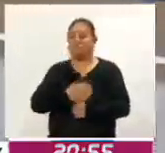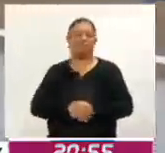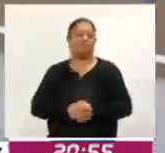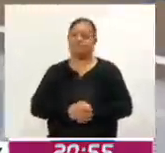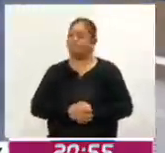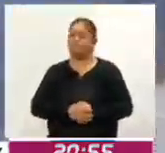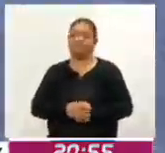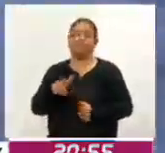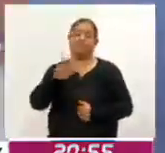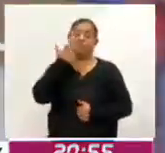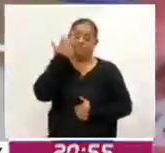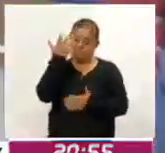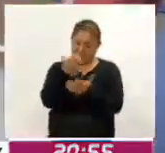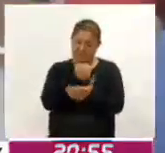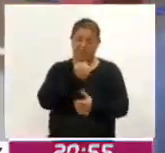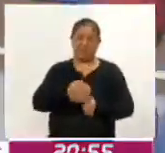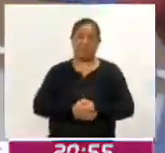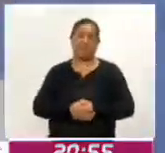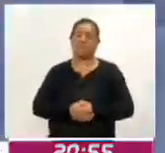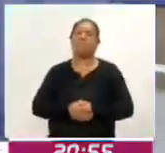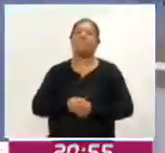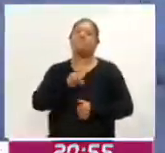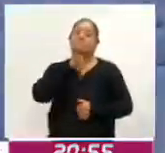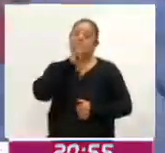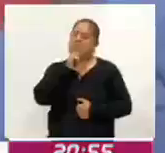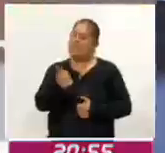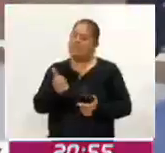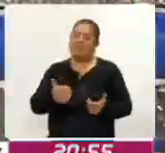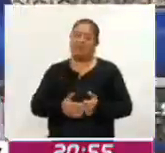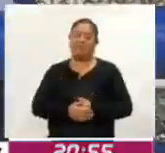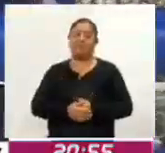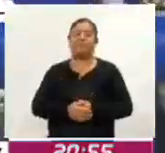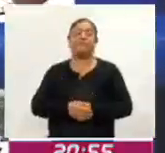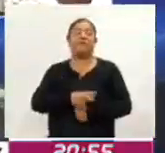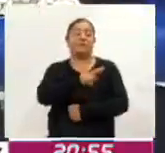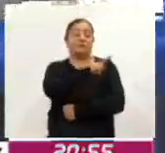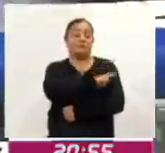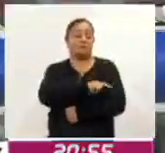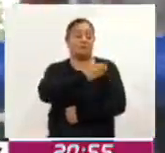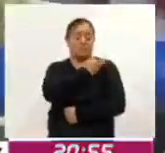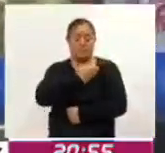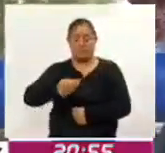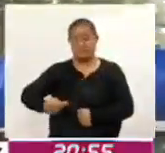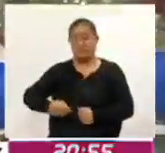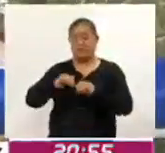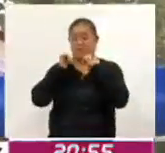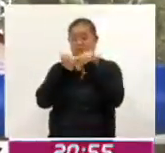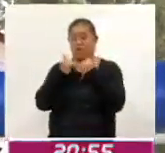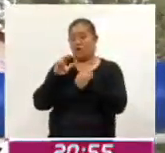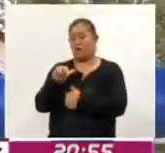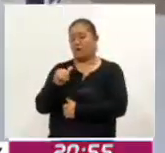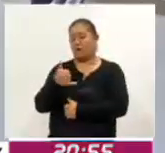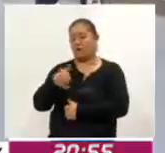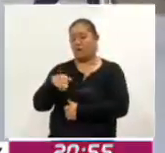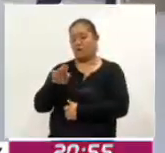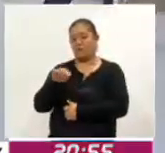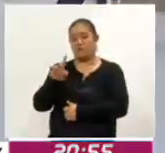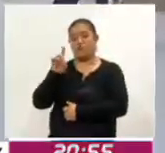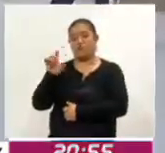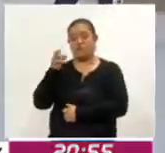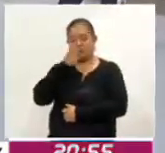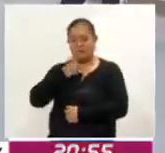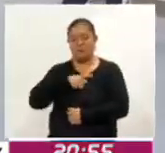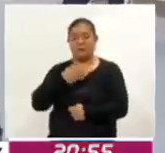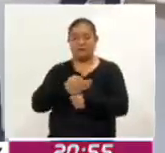meta era traer medallas, no se logró, por lo que el vicepresidente de la asociación, Raimundo Vargas, remarca que durante este año